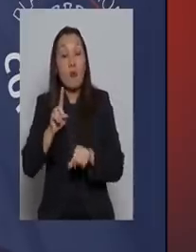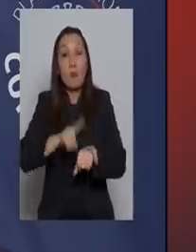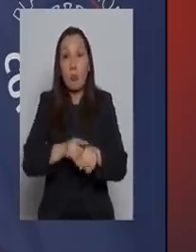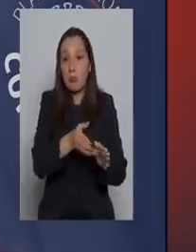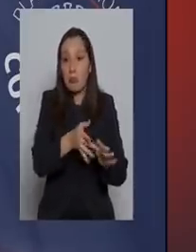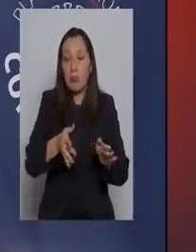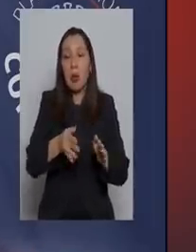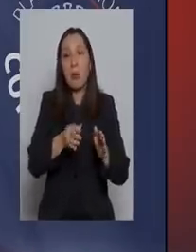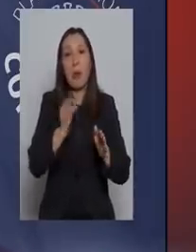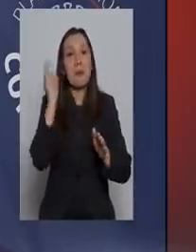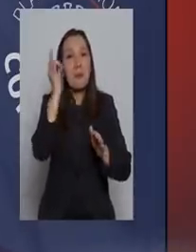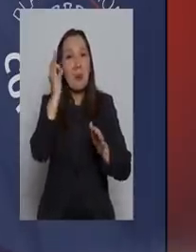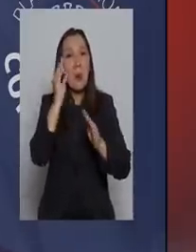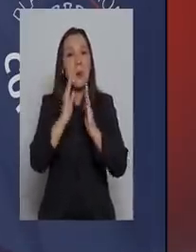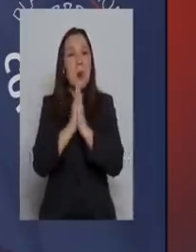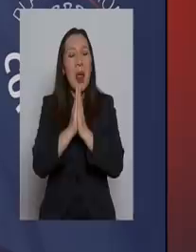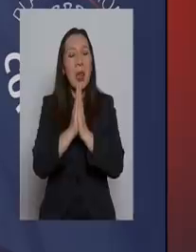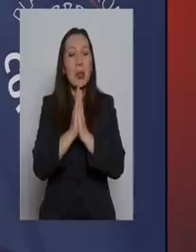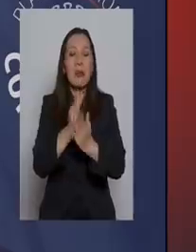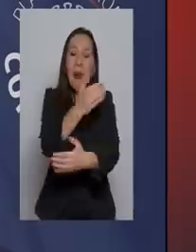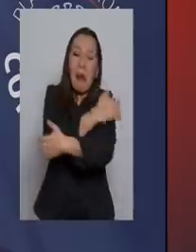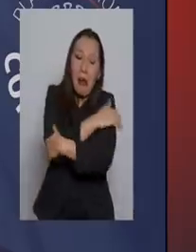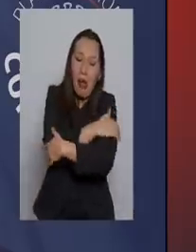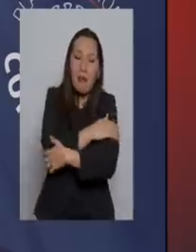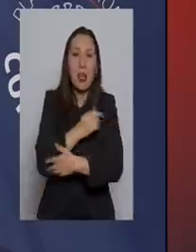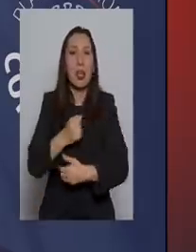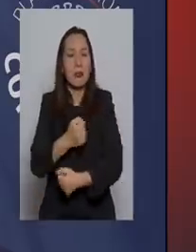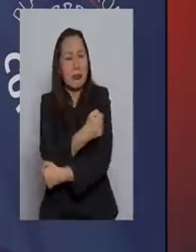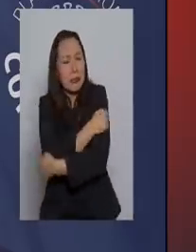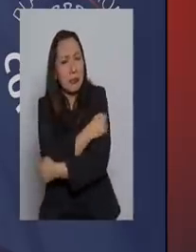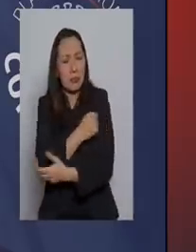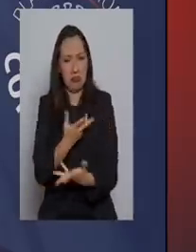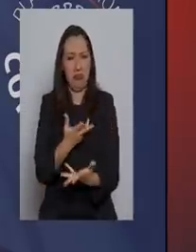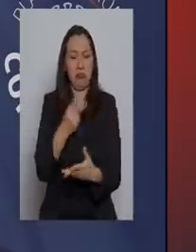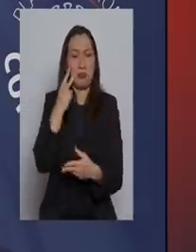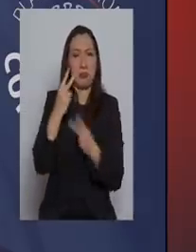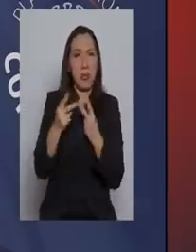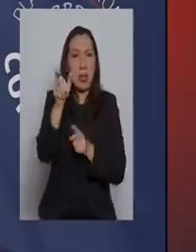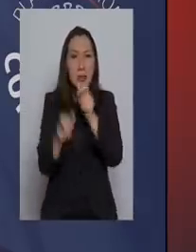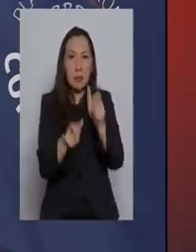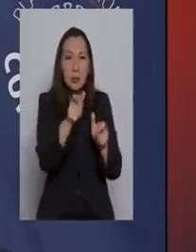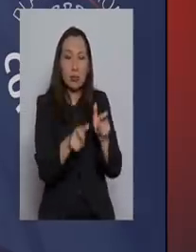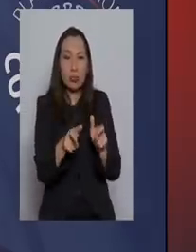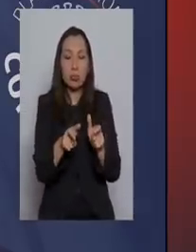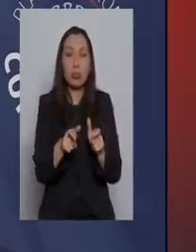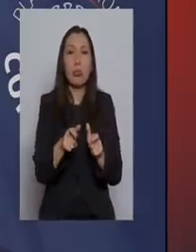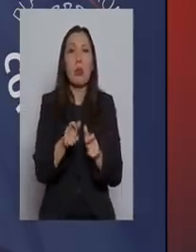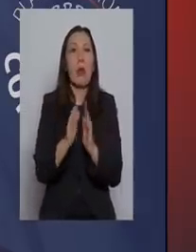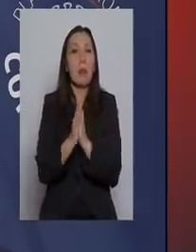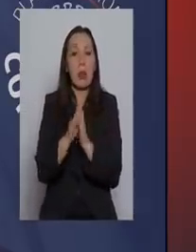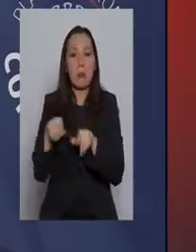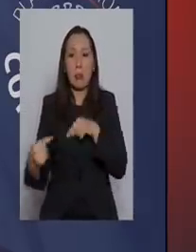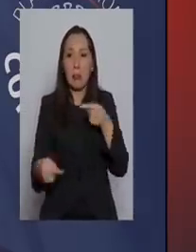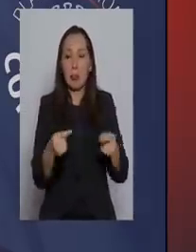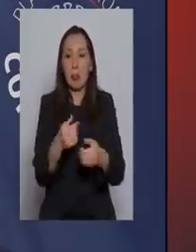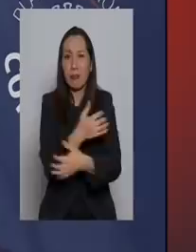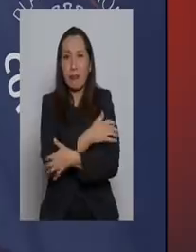ceremonia hubo abrazos, contacto muy estrecho de unos feligreses con